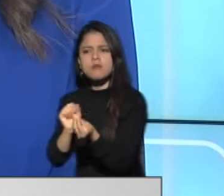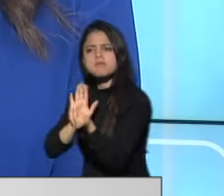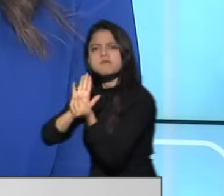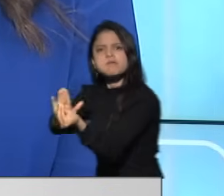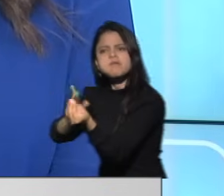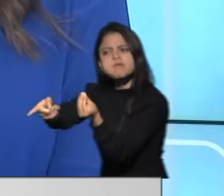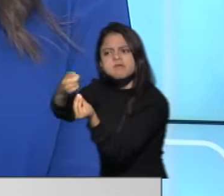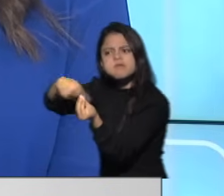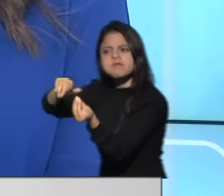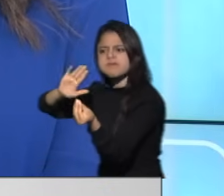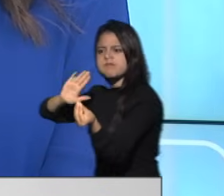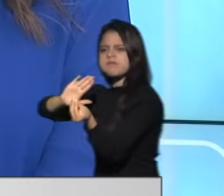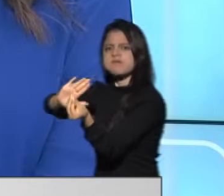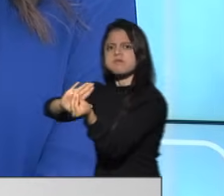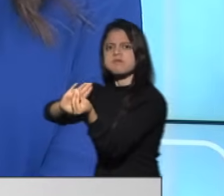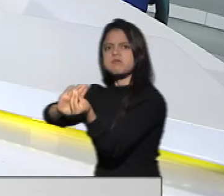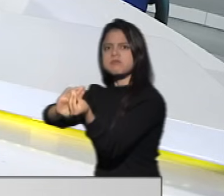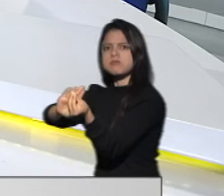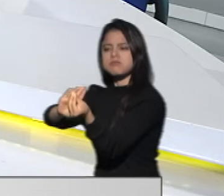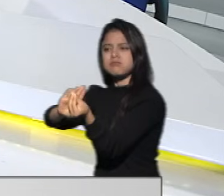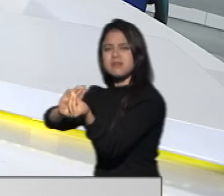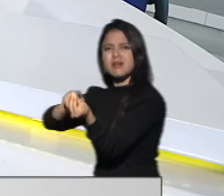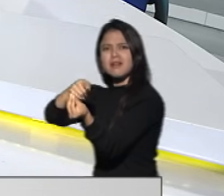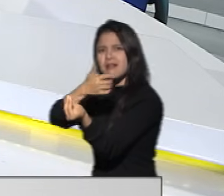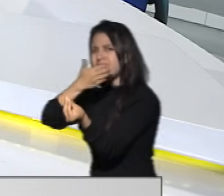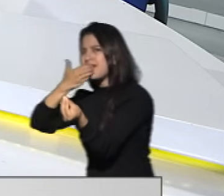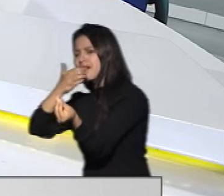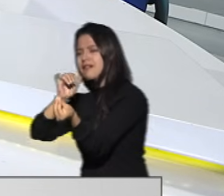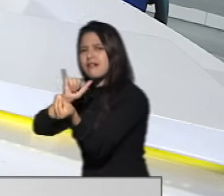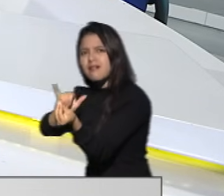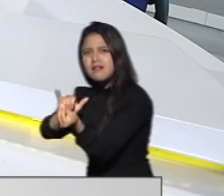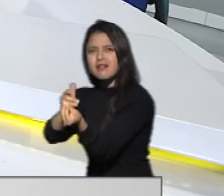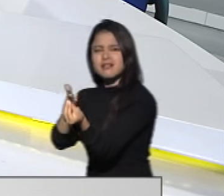el Cauca. Estilo Vengas, buenas tardes. ¿Quién retuvo a los campesinos?